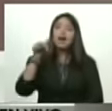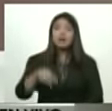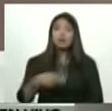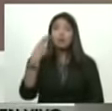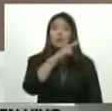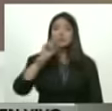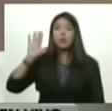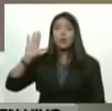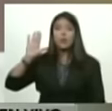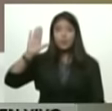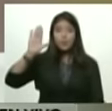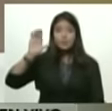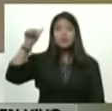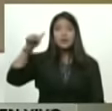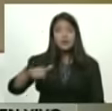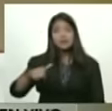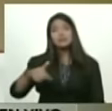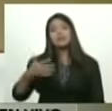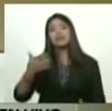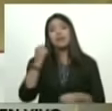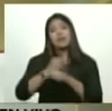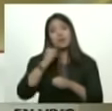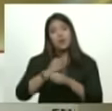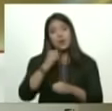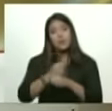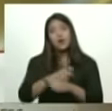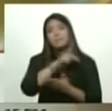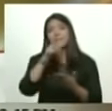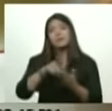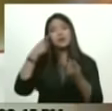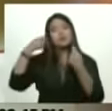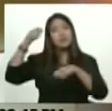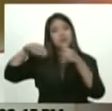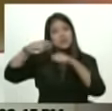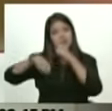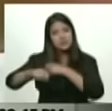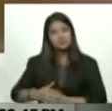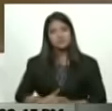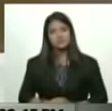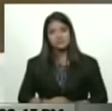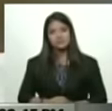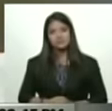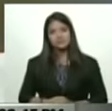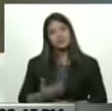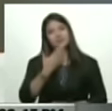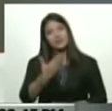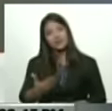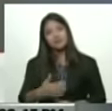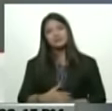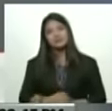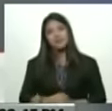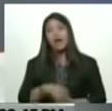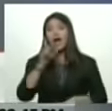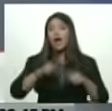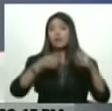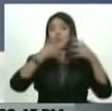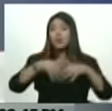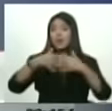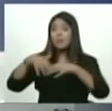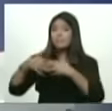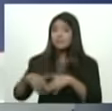compromiso durante este evento de la parte de exportación. Bien, agradecemos palabras de pues algunos de los empresarios